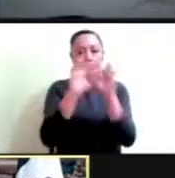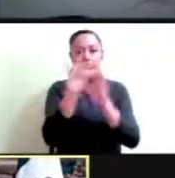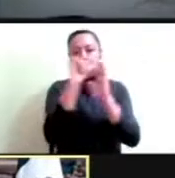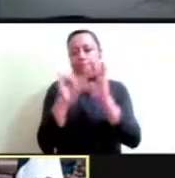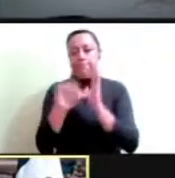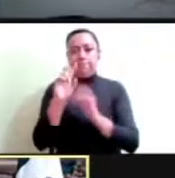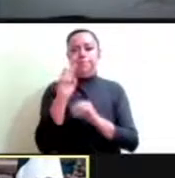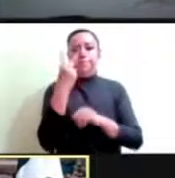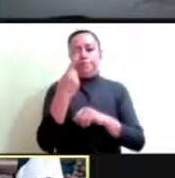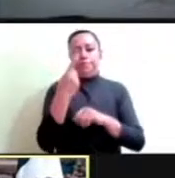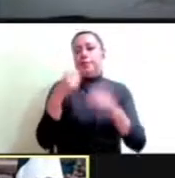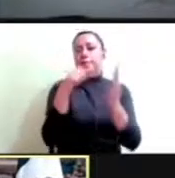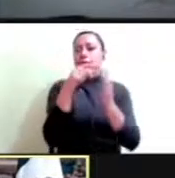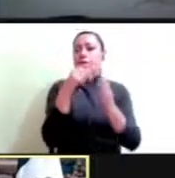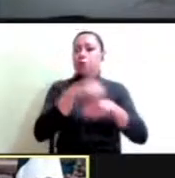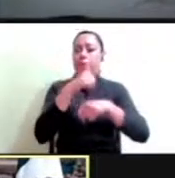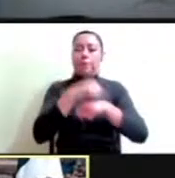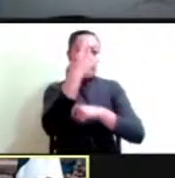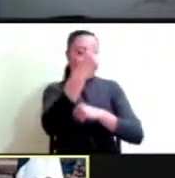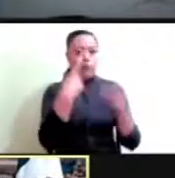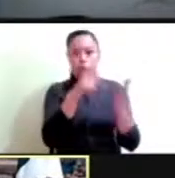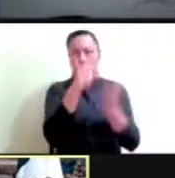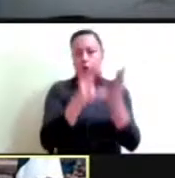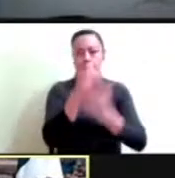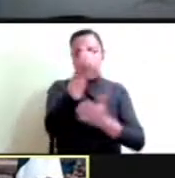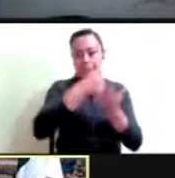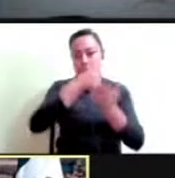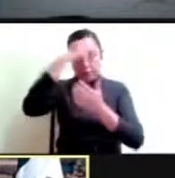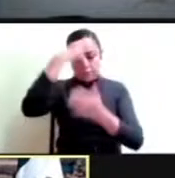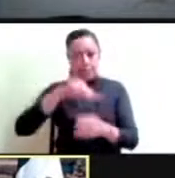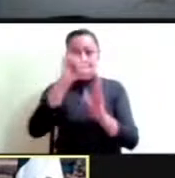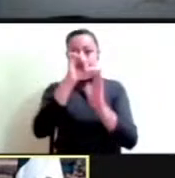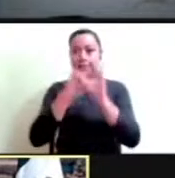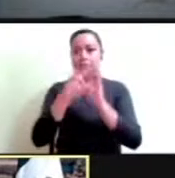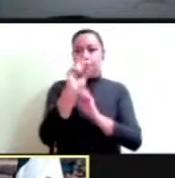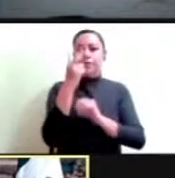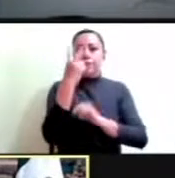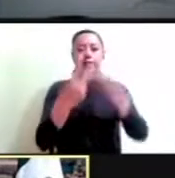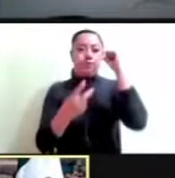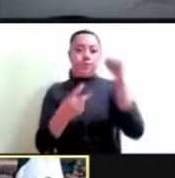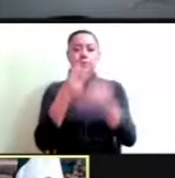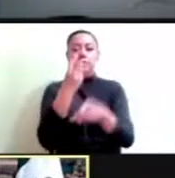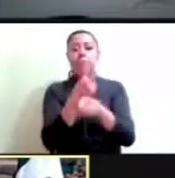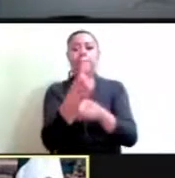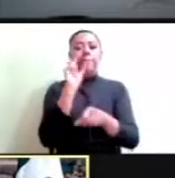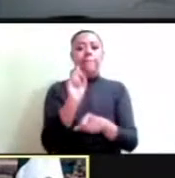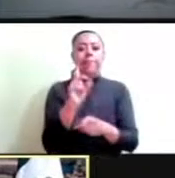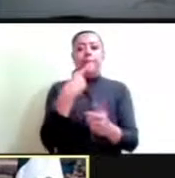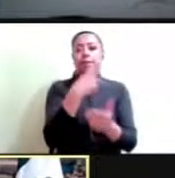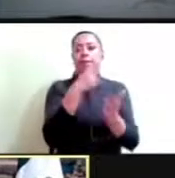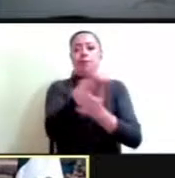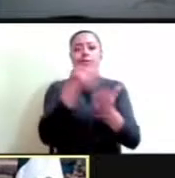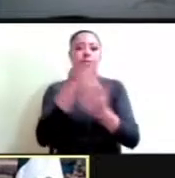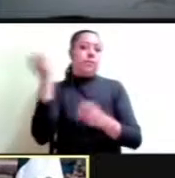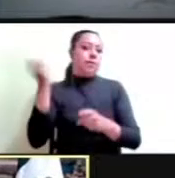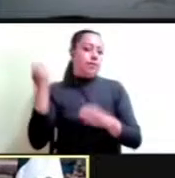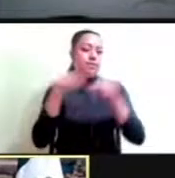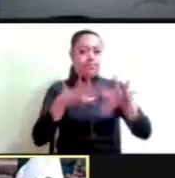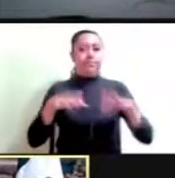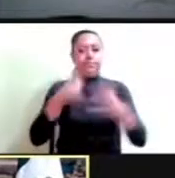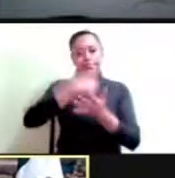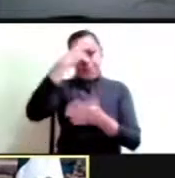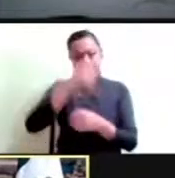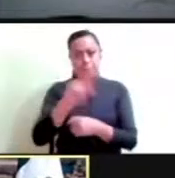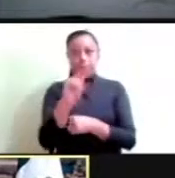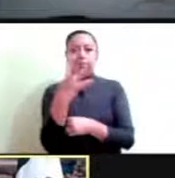numeral 1 de la Constitución Política de la Ciudad de México y los artículos 32, fracciones segunda y trigésima de la Ley Orgánica 84, 85, 86 y 187